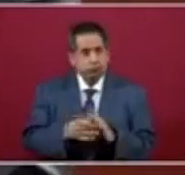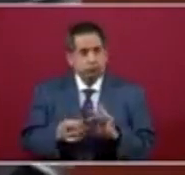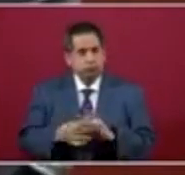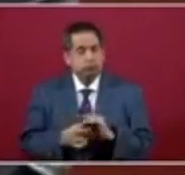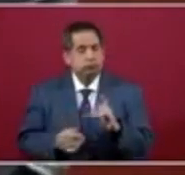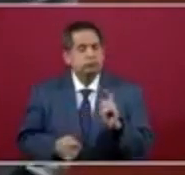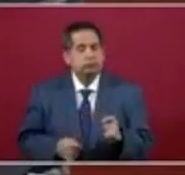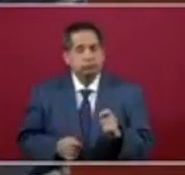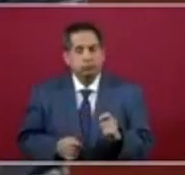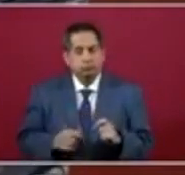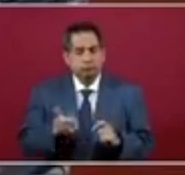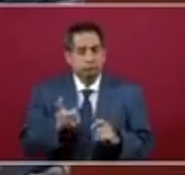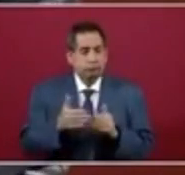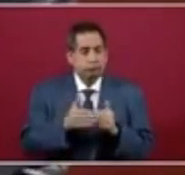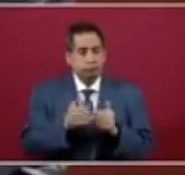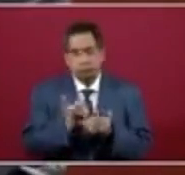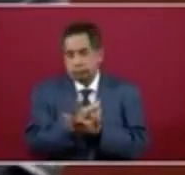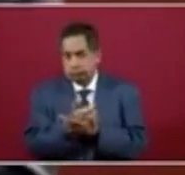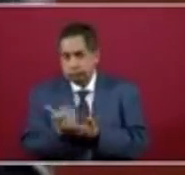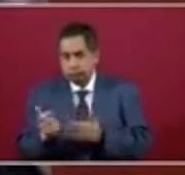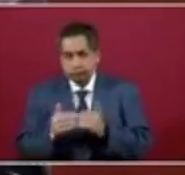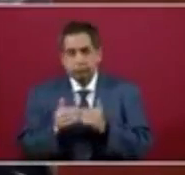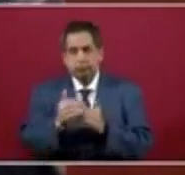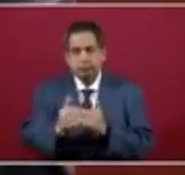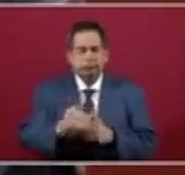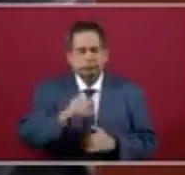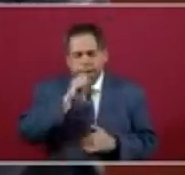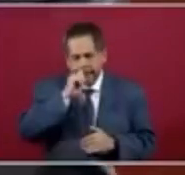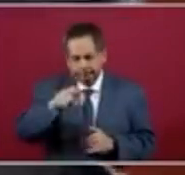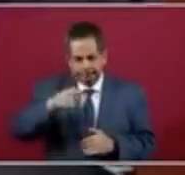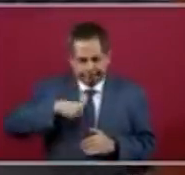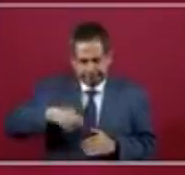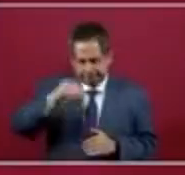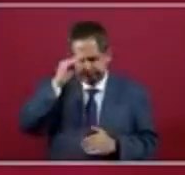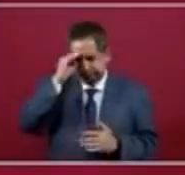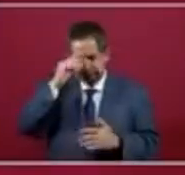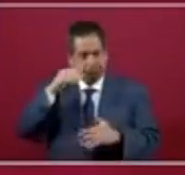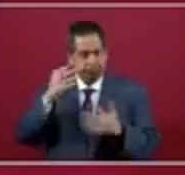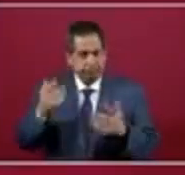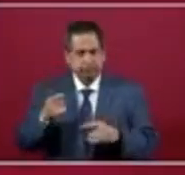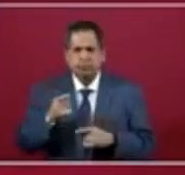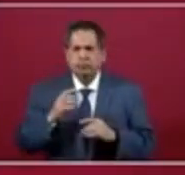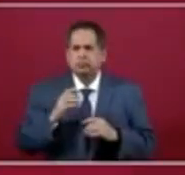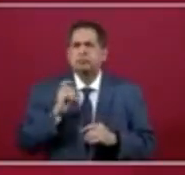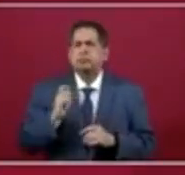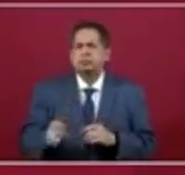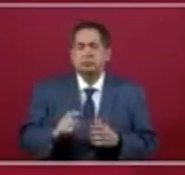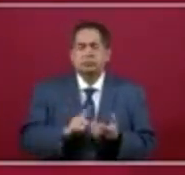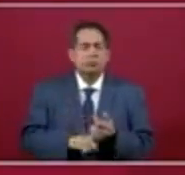se aumenten los salarios, se piense en cuidar